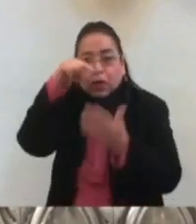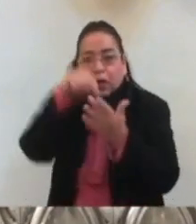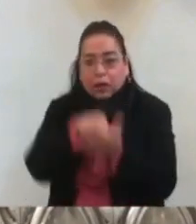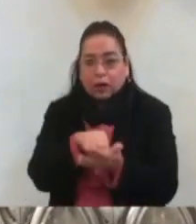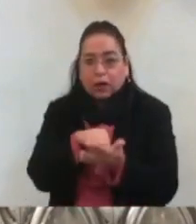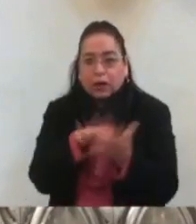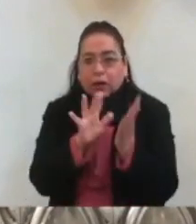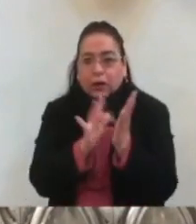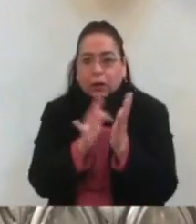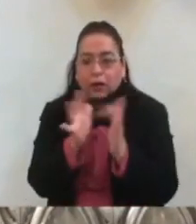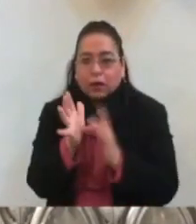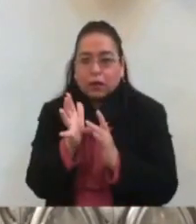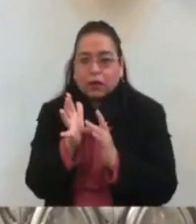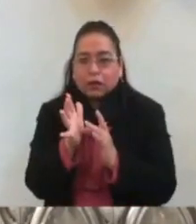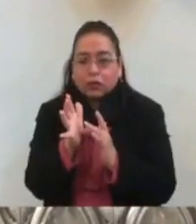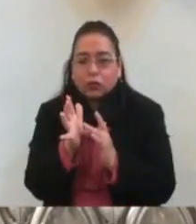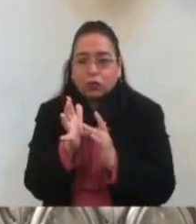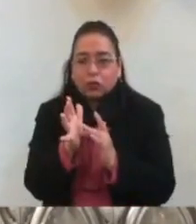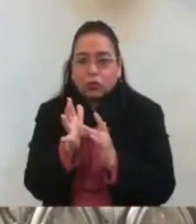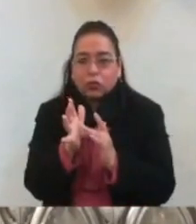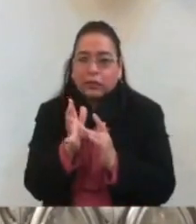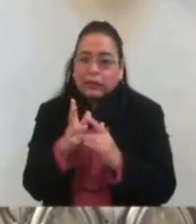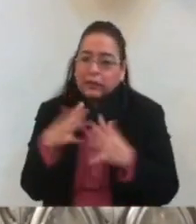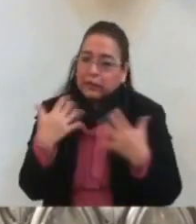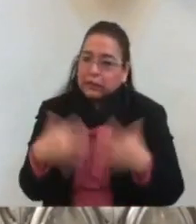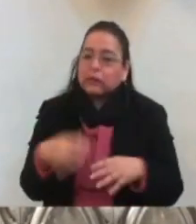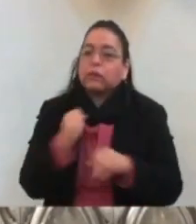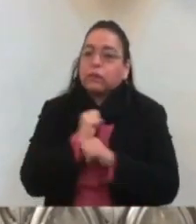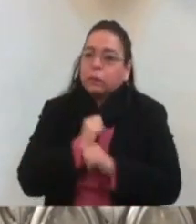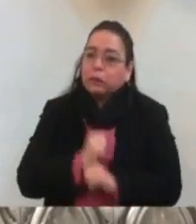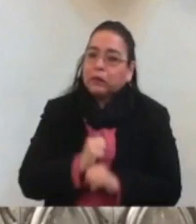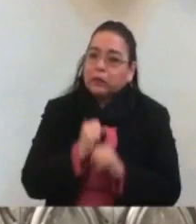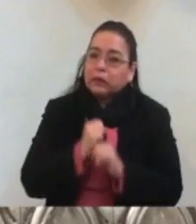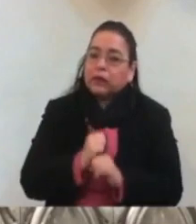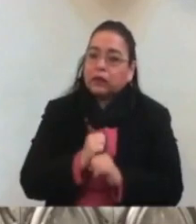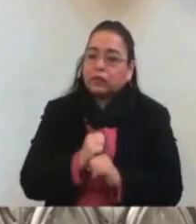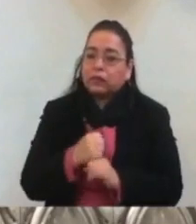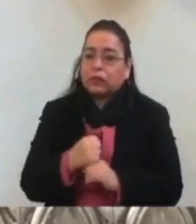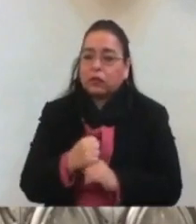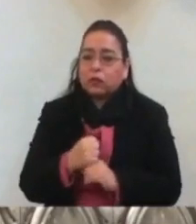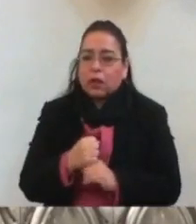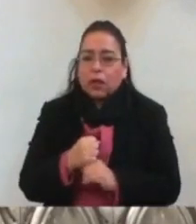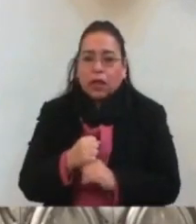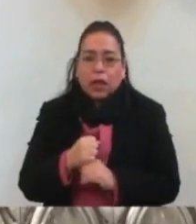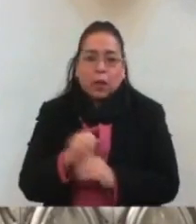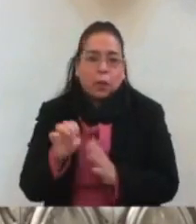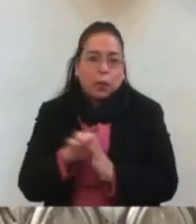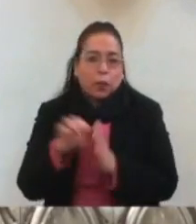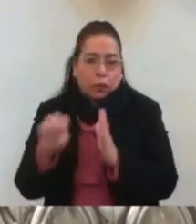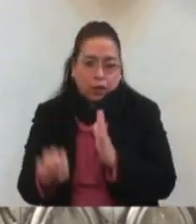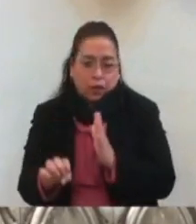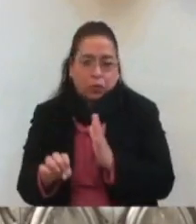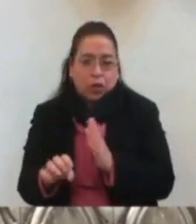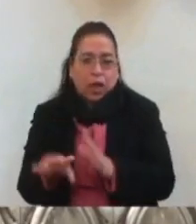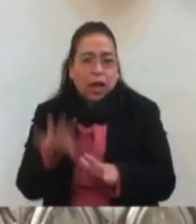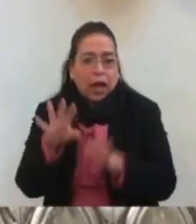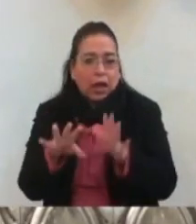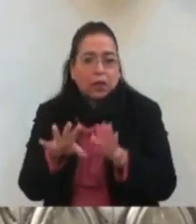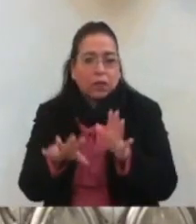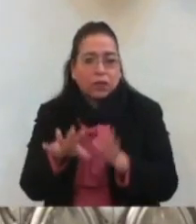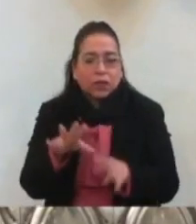celebrar al señor estando todos juntos en fiesta